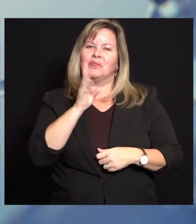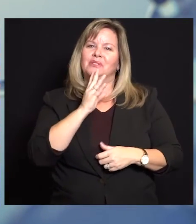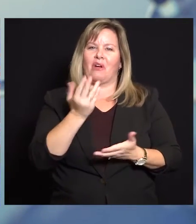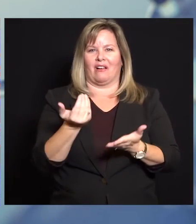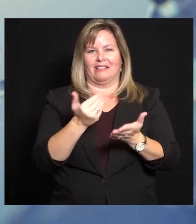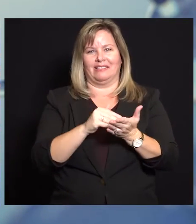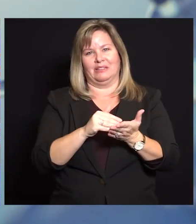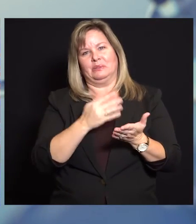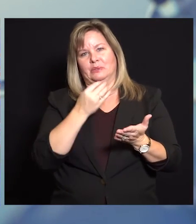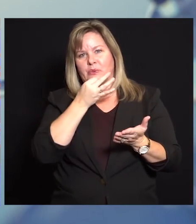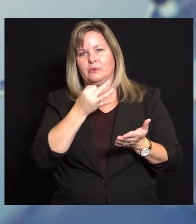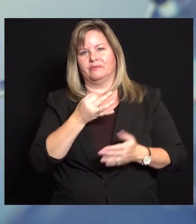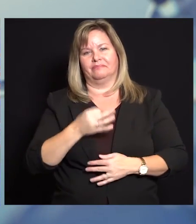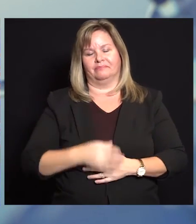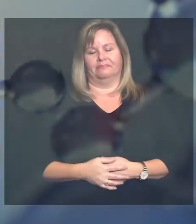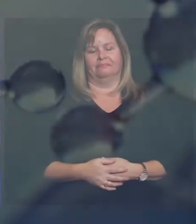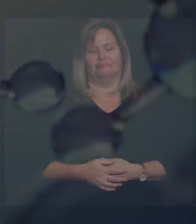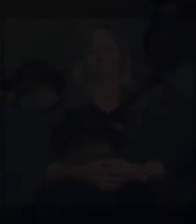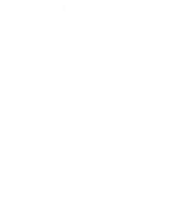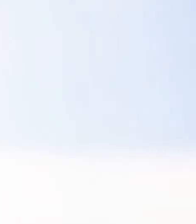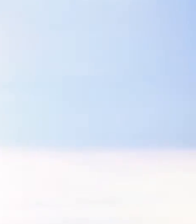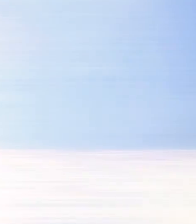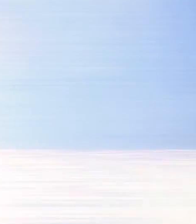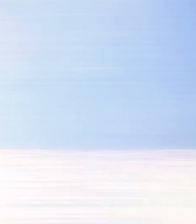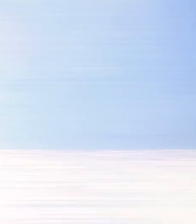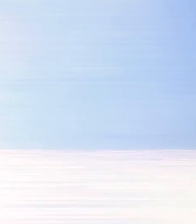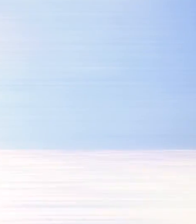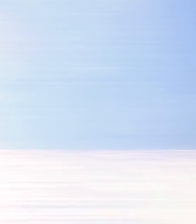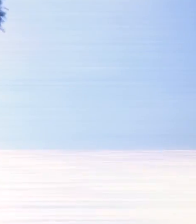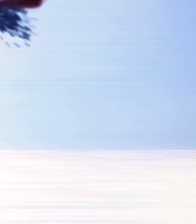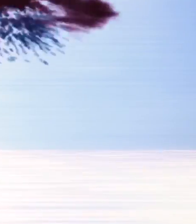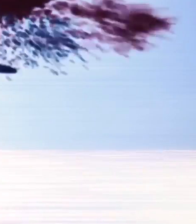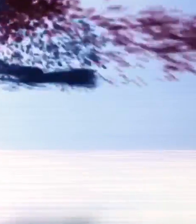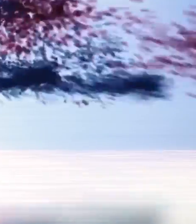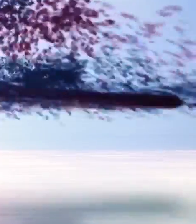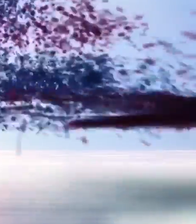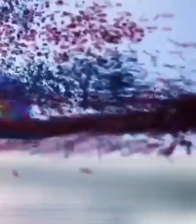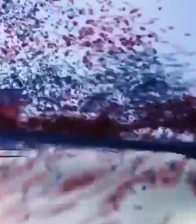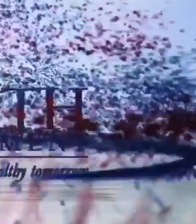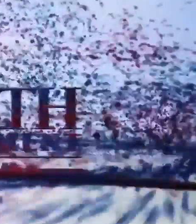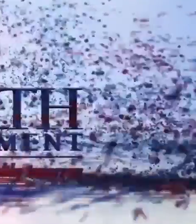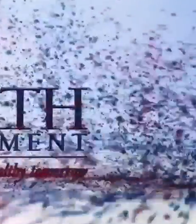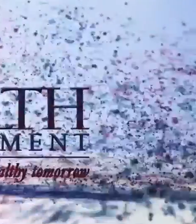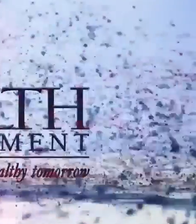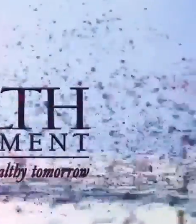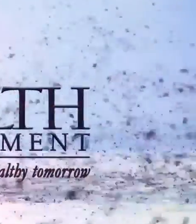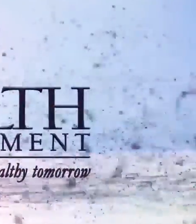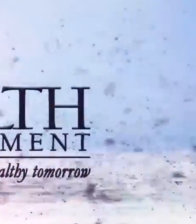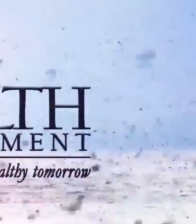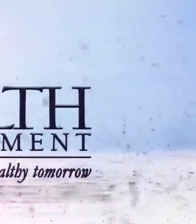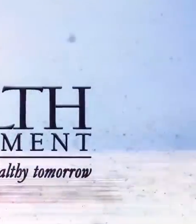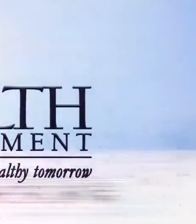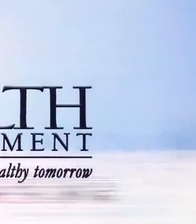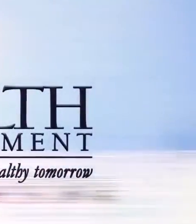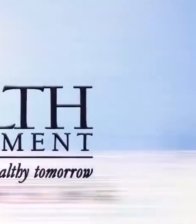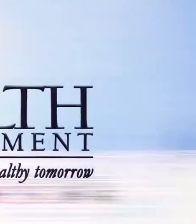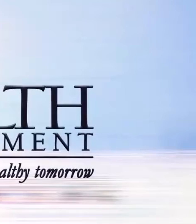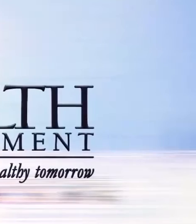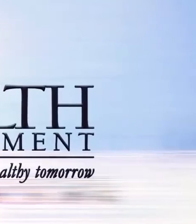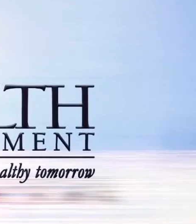protegiendo a todos y mentes saludables gracias y voy a hablar con ustedes de nuevo muy pronto